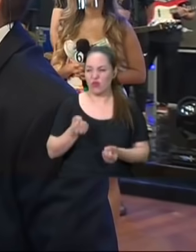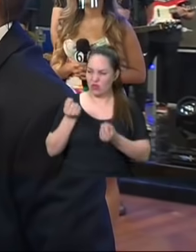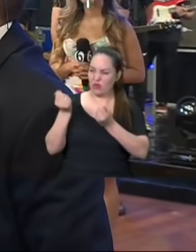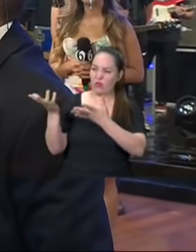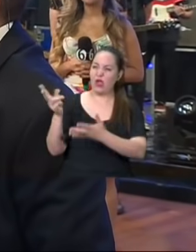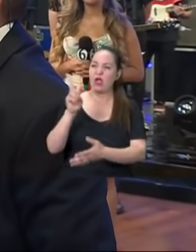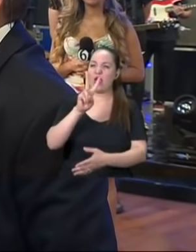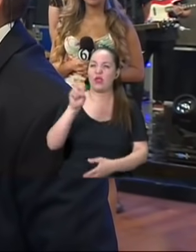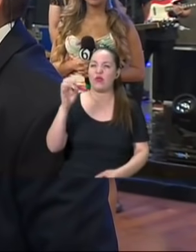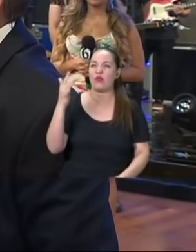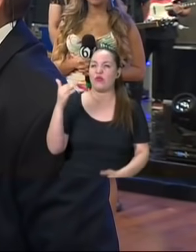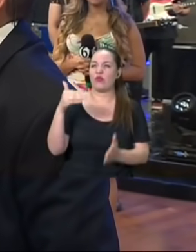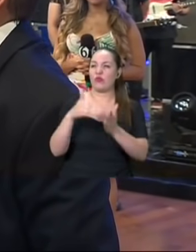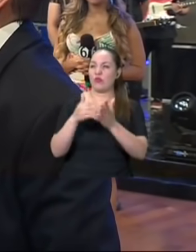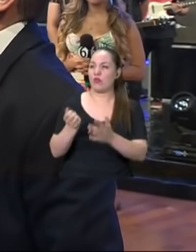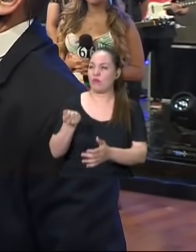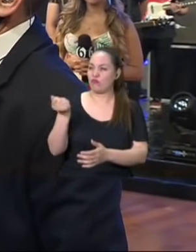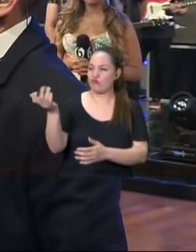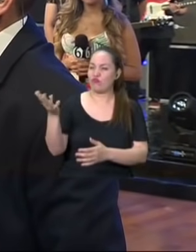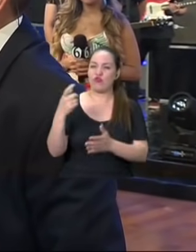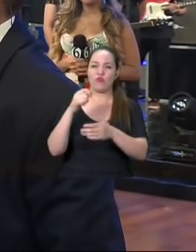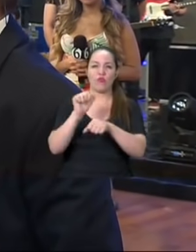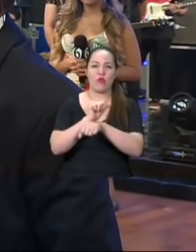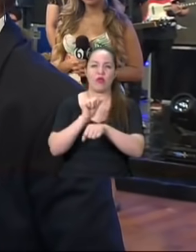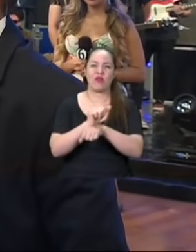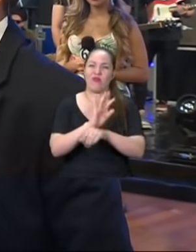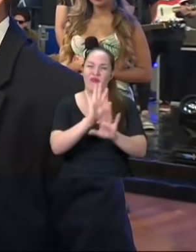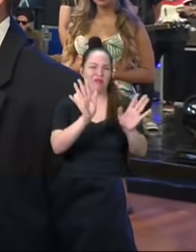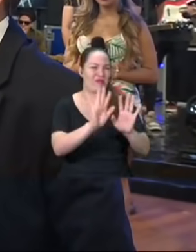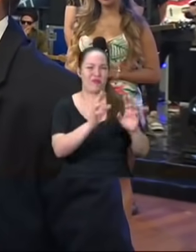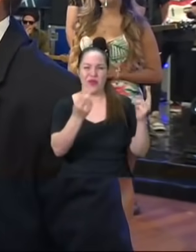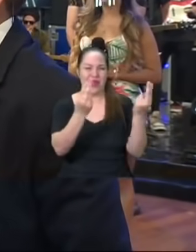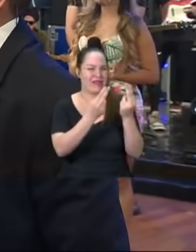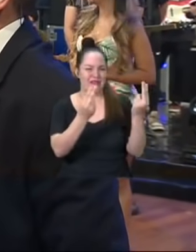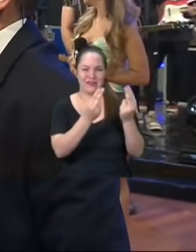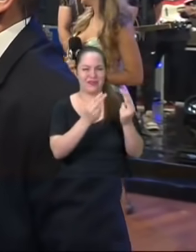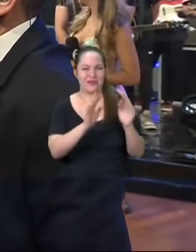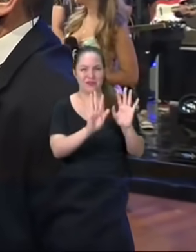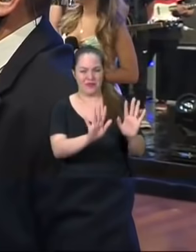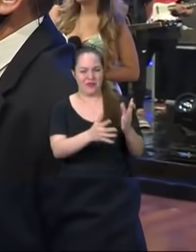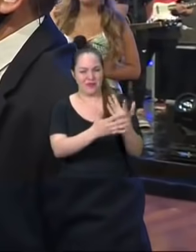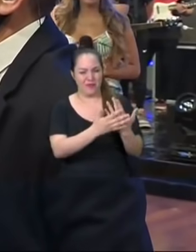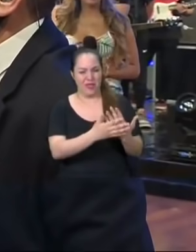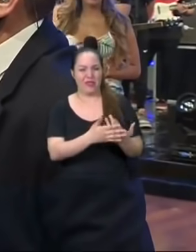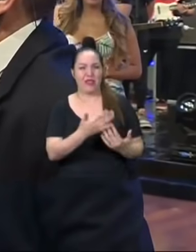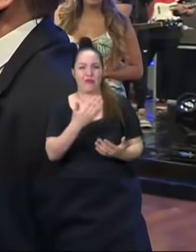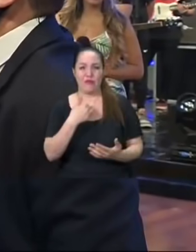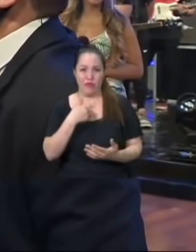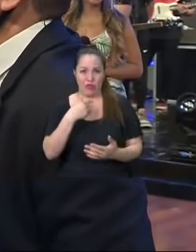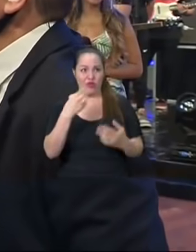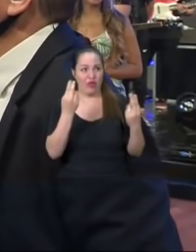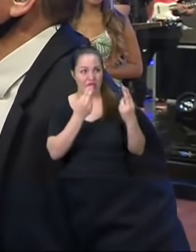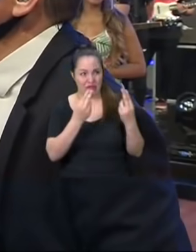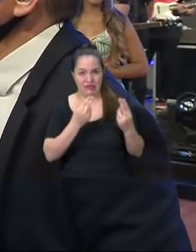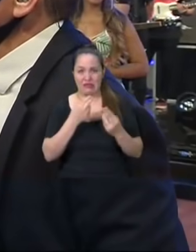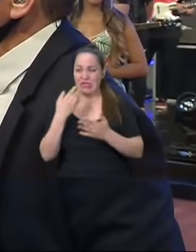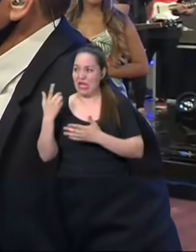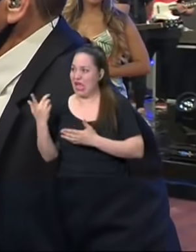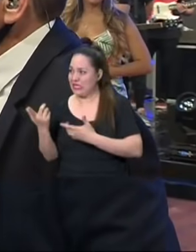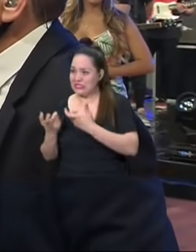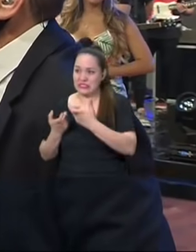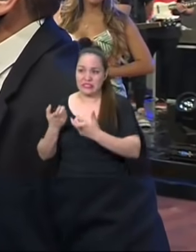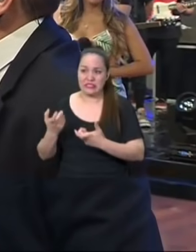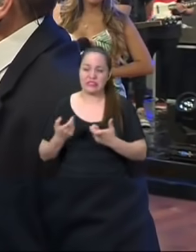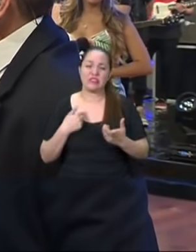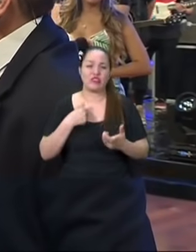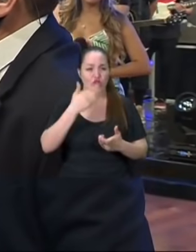ocupo. Mejor el día que ocupe... Yo ocupas, yo ocupo. No, zumbidos, sí. ¡Un auto! El día que ocupe, yo sé que puedo contar con usted y puedo